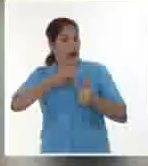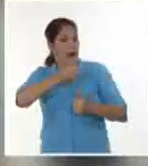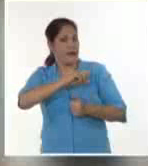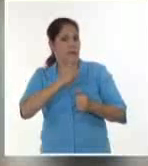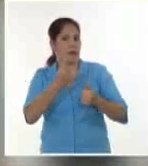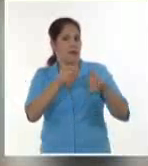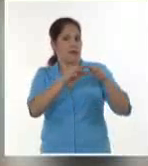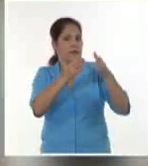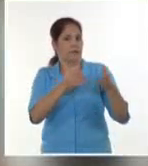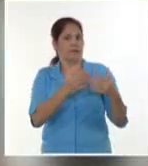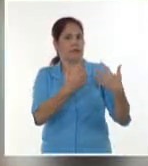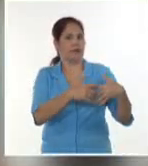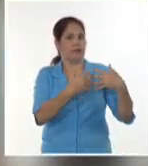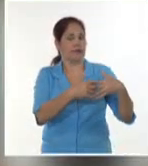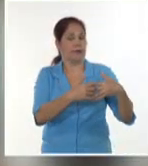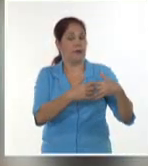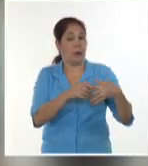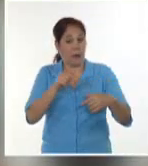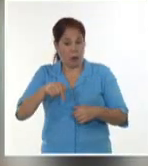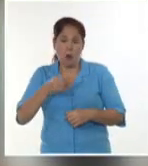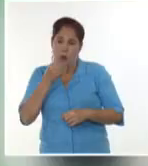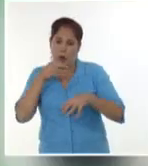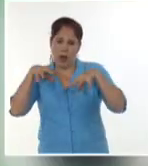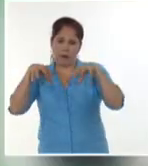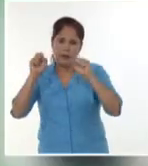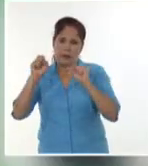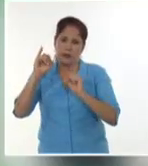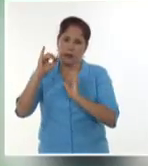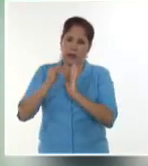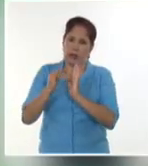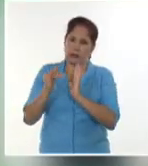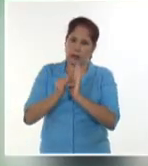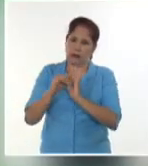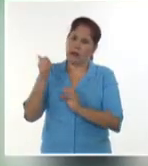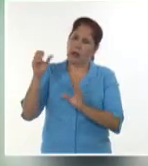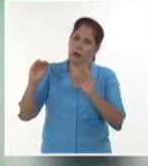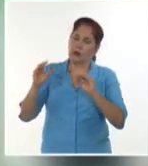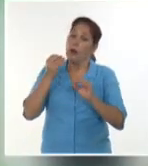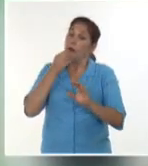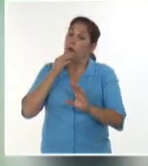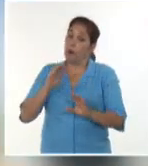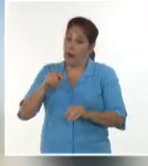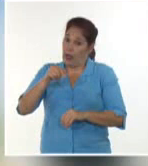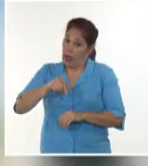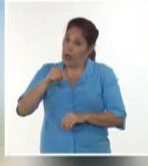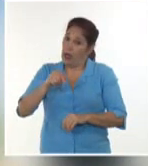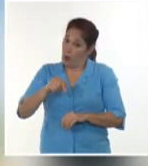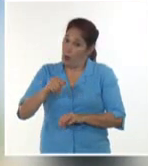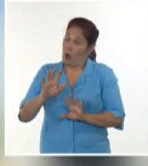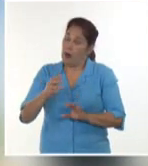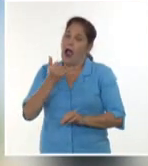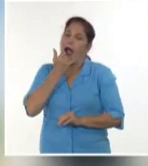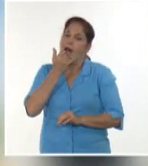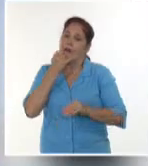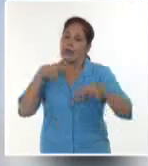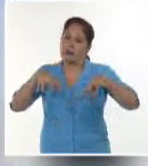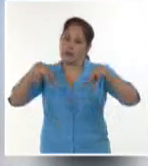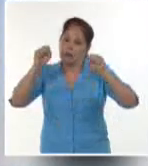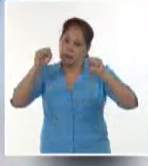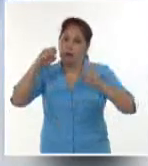ya entró Mariel 5, Rente 3, y va a entrar la unidad número 1 de la termoeléctrica. Es decir, que el día de hoy va a estar caracterizado por afectación al servicio durante todo